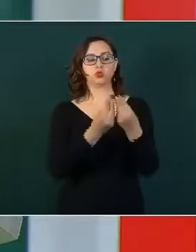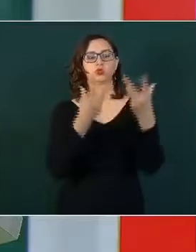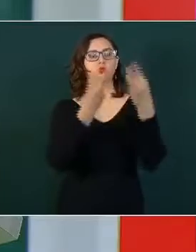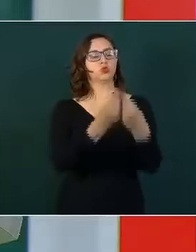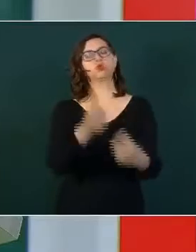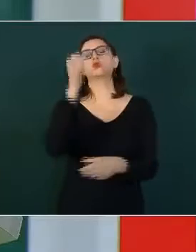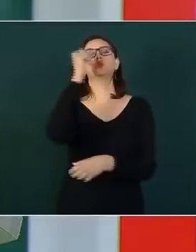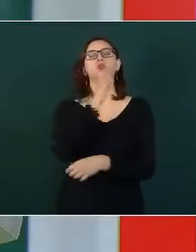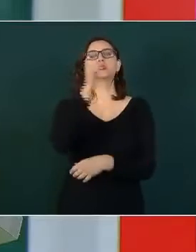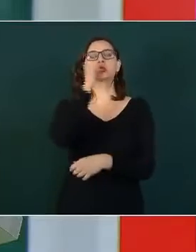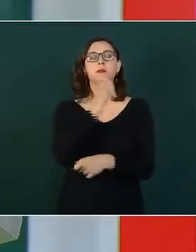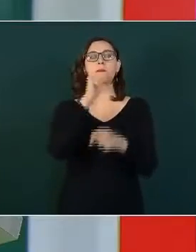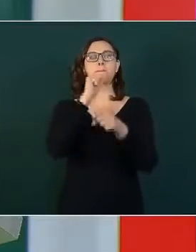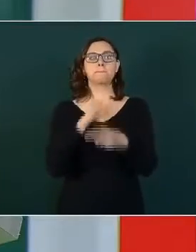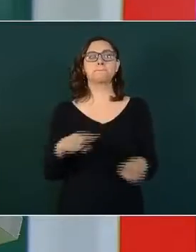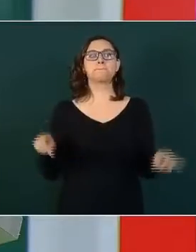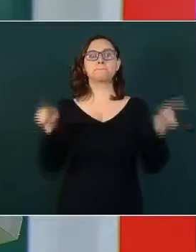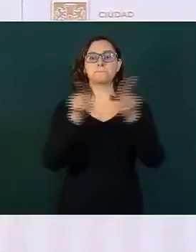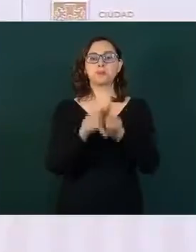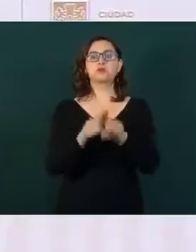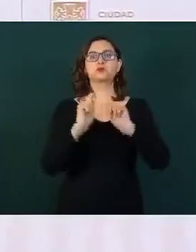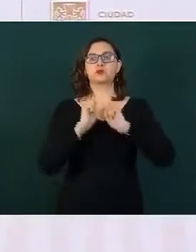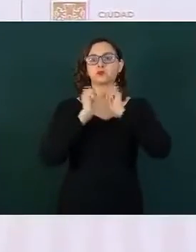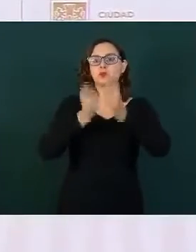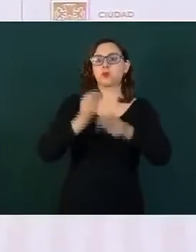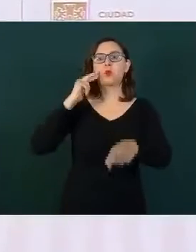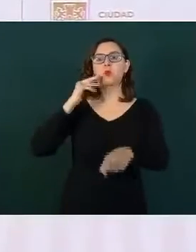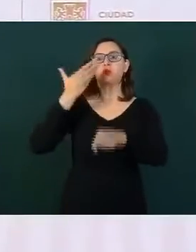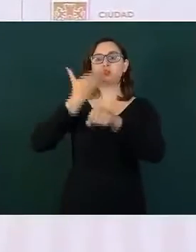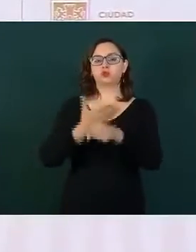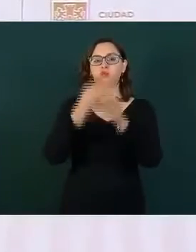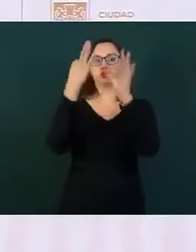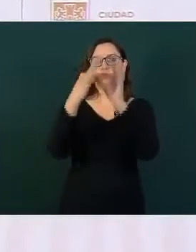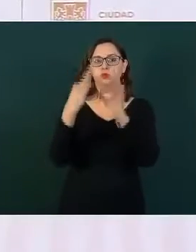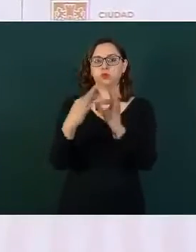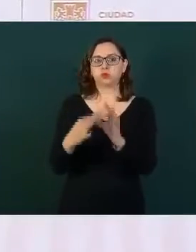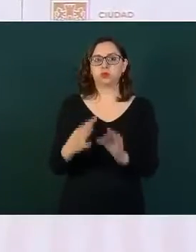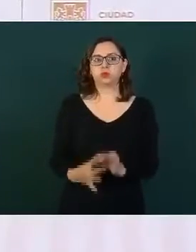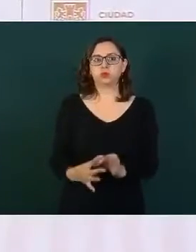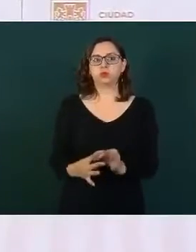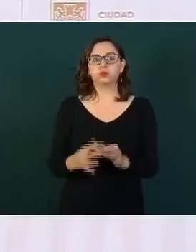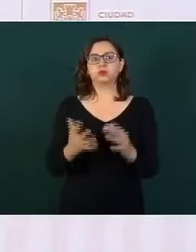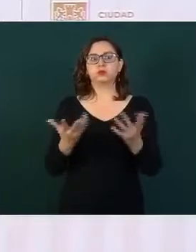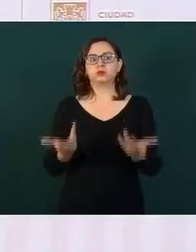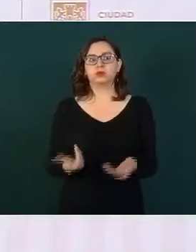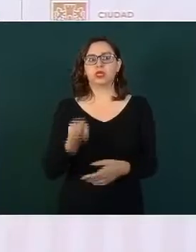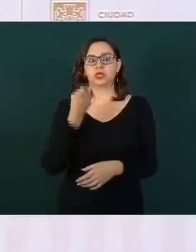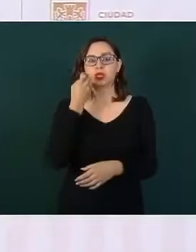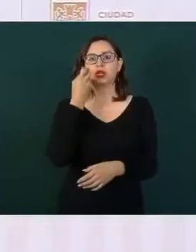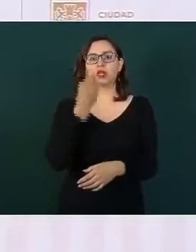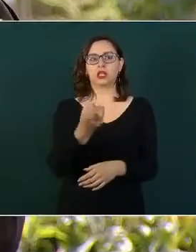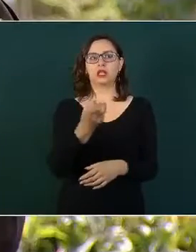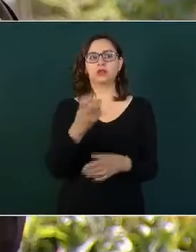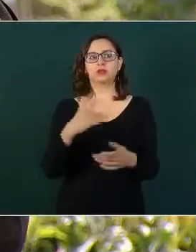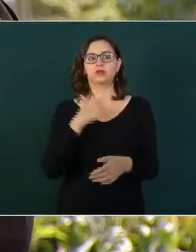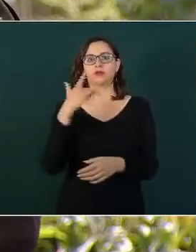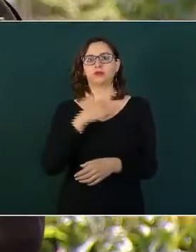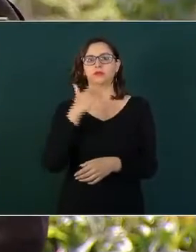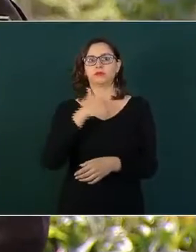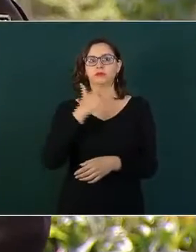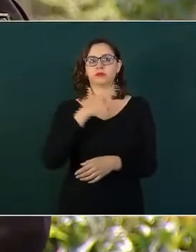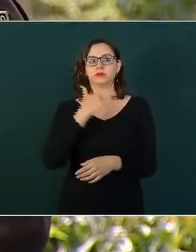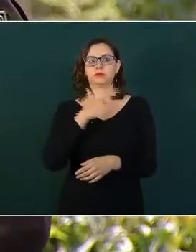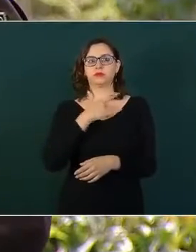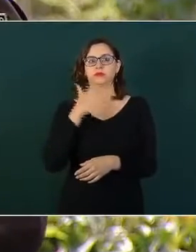cumplir las misiones que tiene asignadas. Es precisamente ese compromiso el que nos exige mirar al futuro